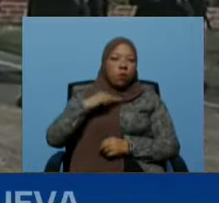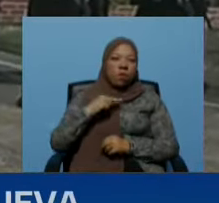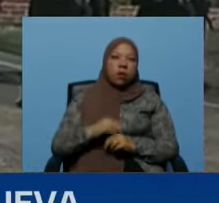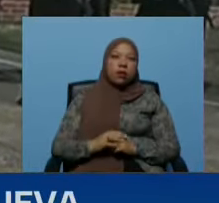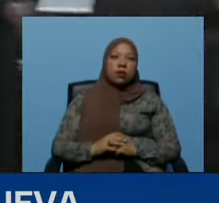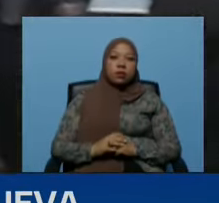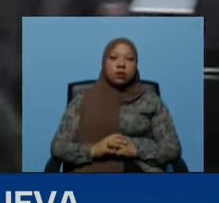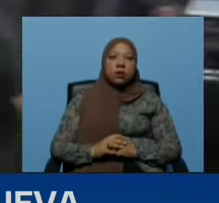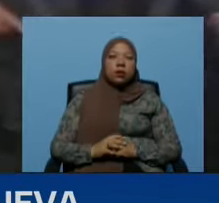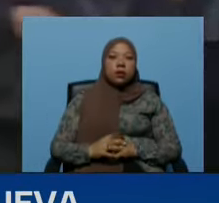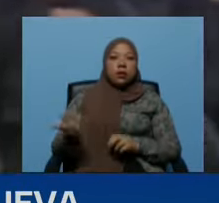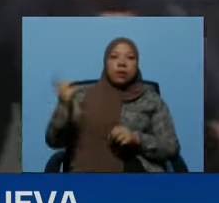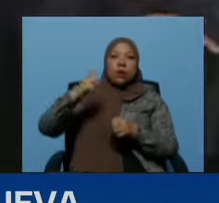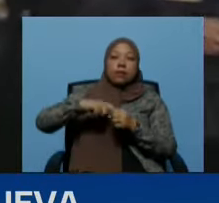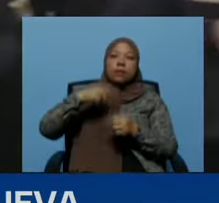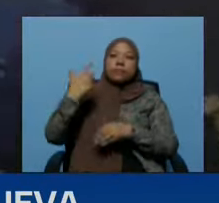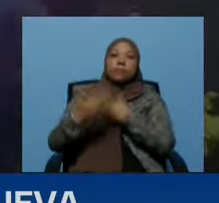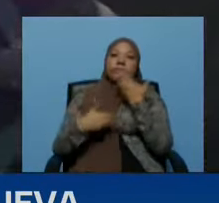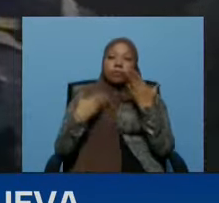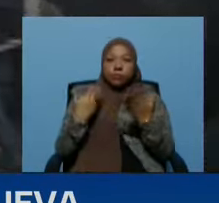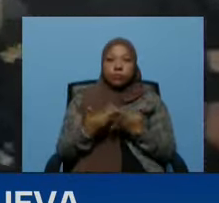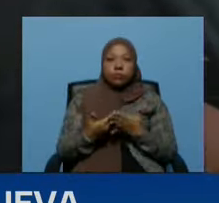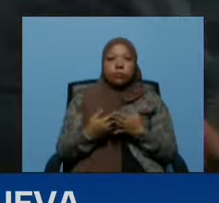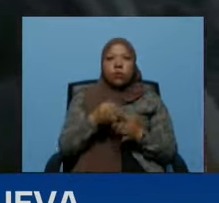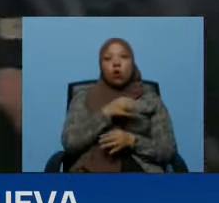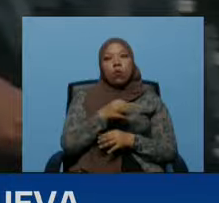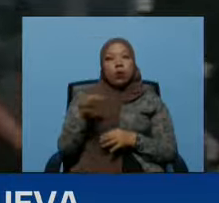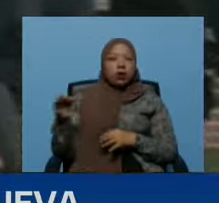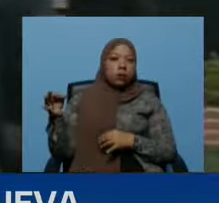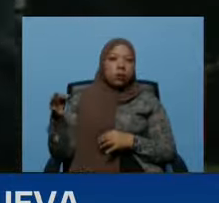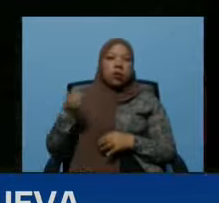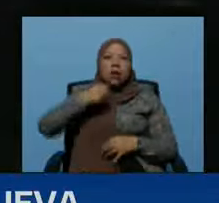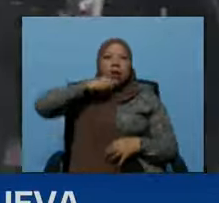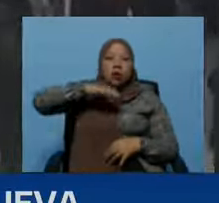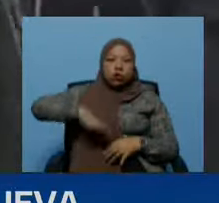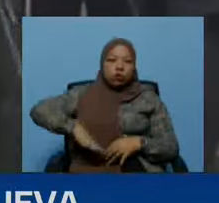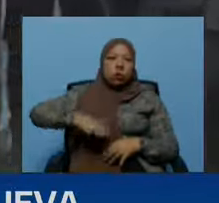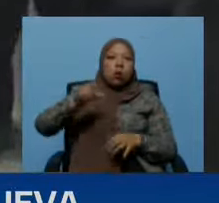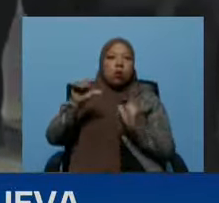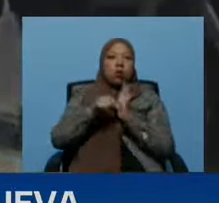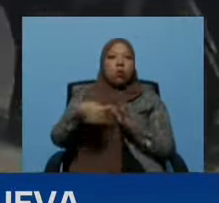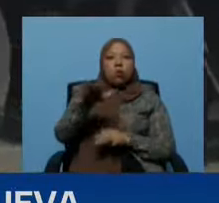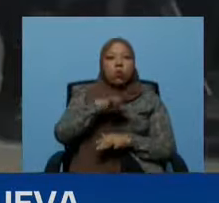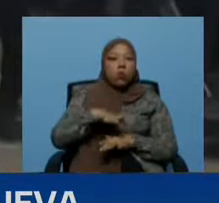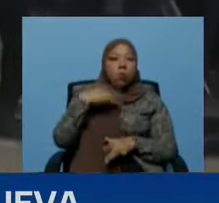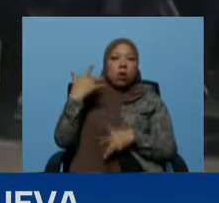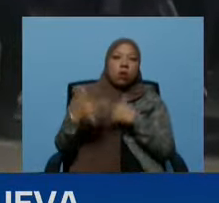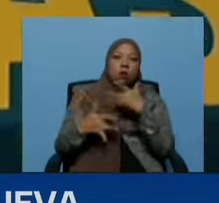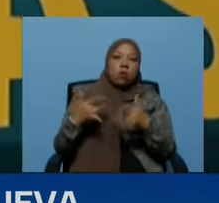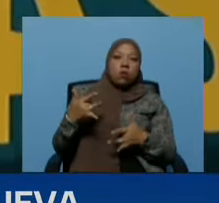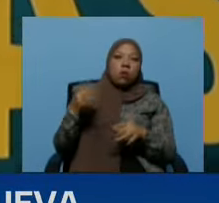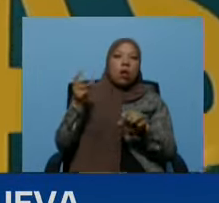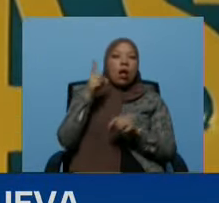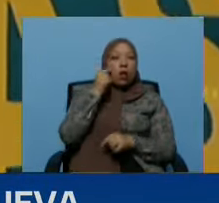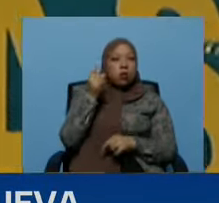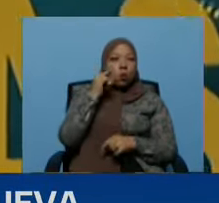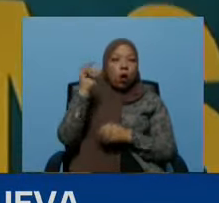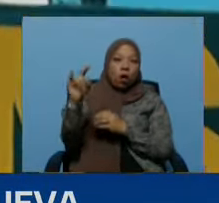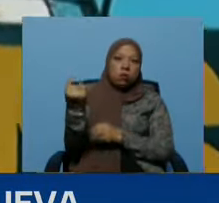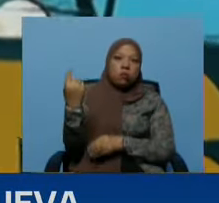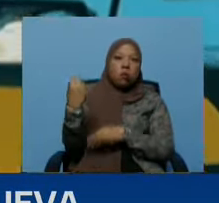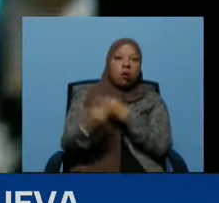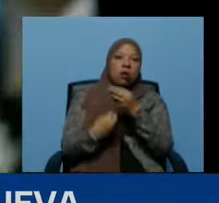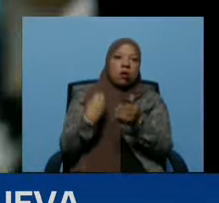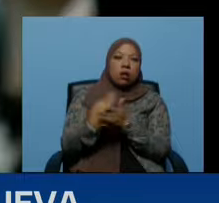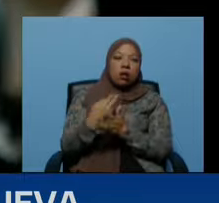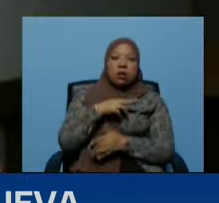Bolivariana y de encontrarnos del lado correcto de la historia, donde no hay cabida para los traidores y donde